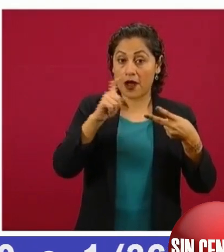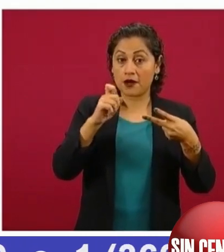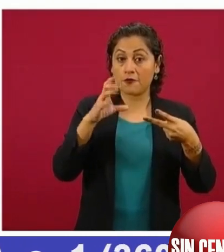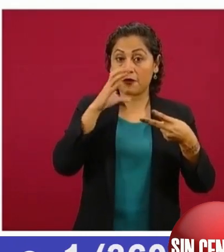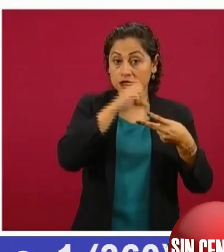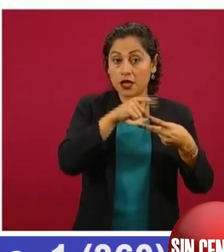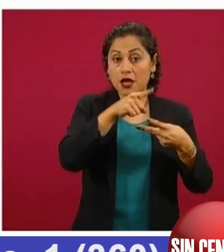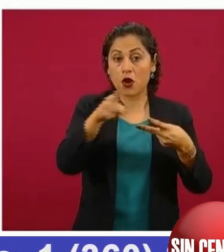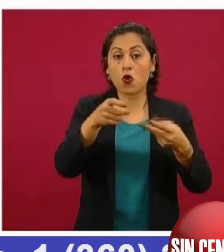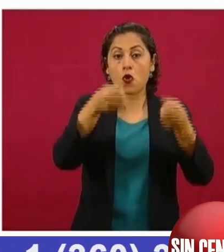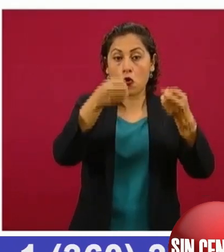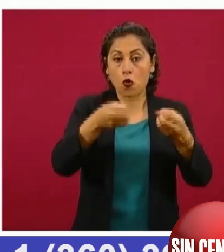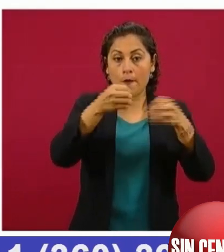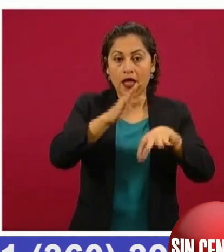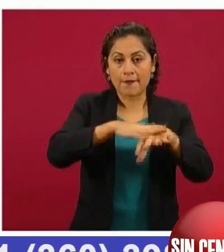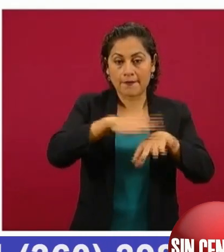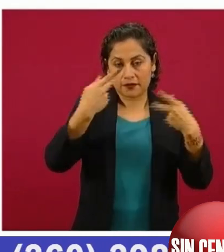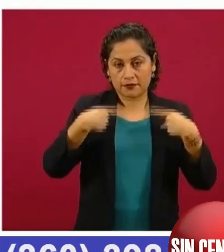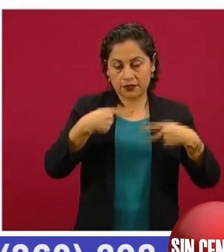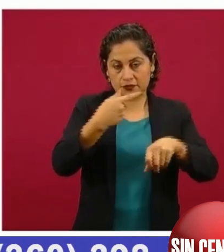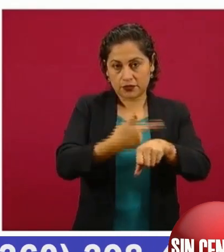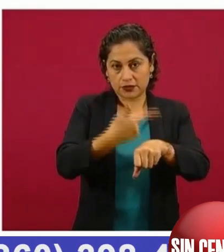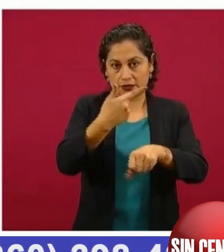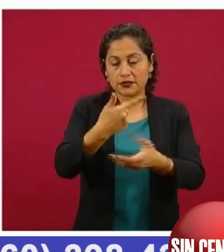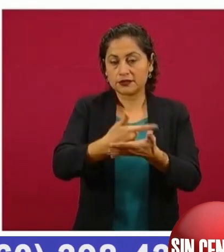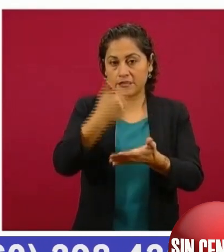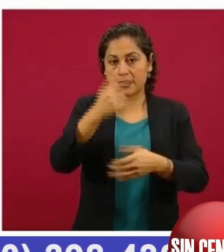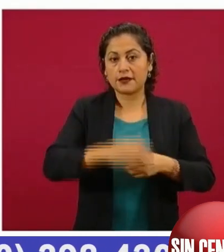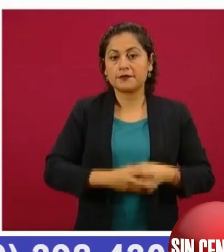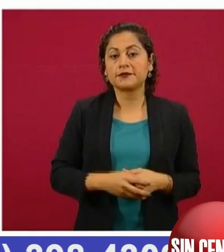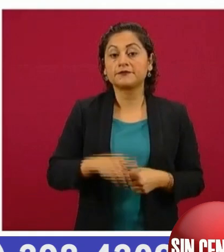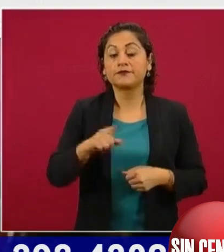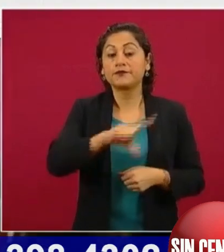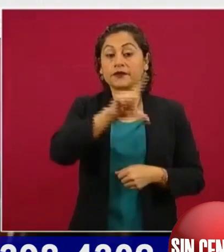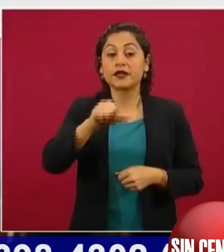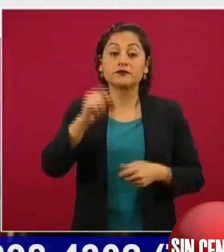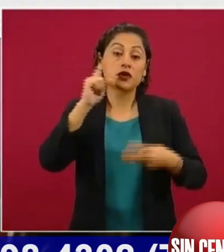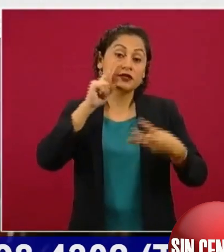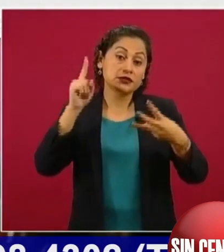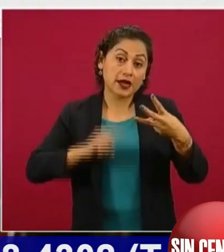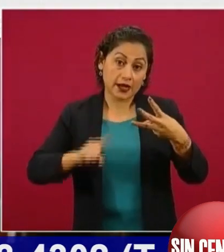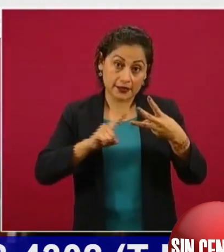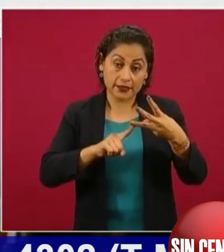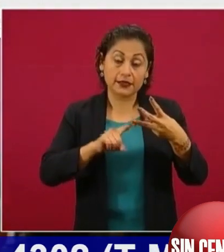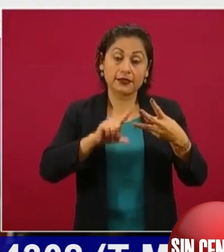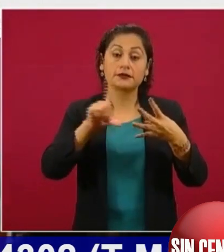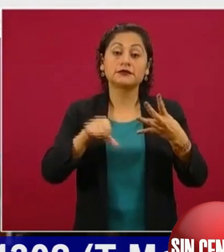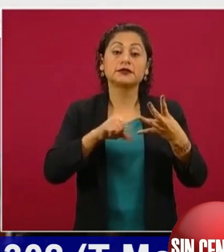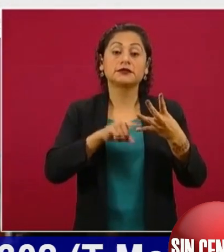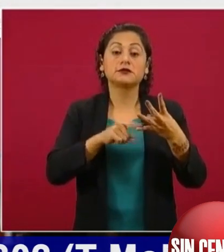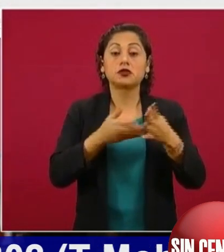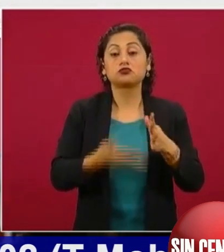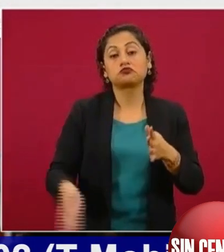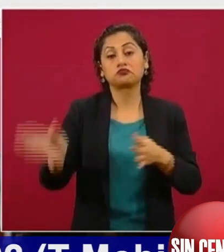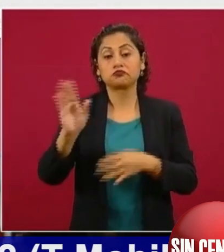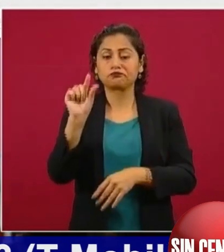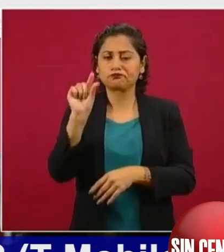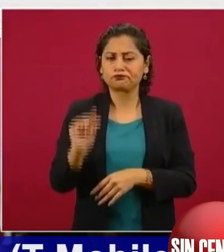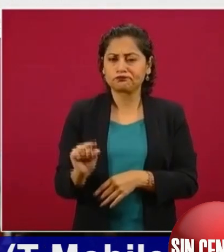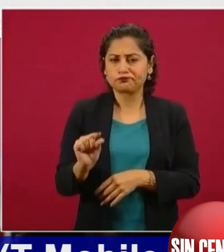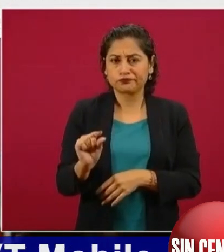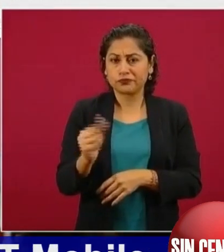la mayor ocupación de este tipo de camas, le sigue Zacatecas pero con menos del 50% y en adelante los demás tienen menos